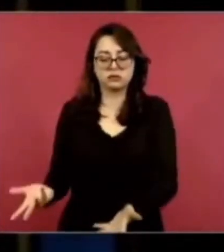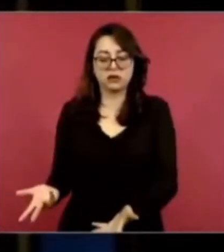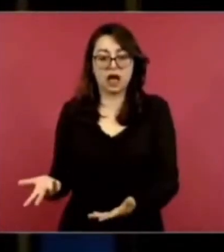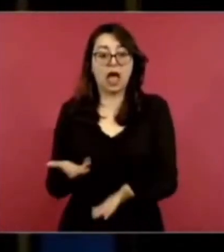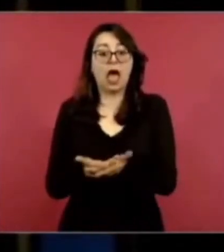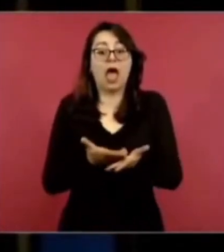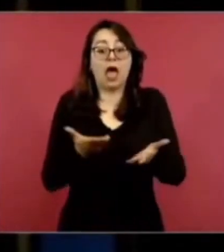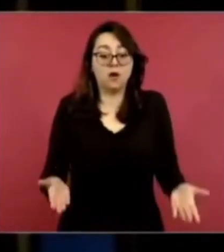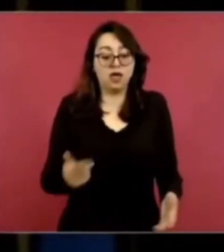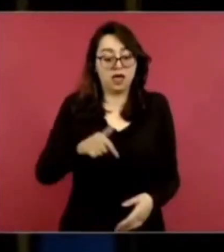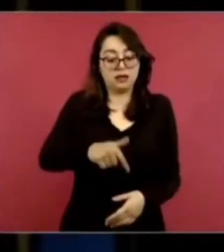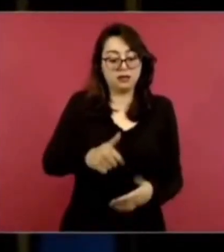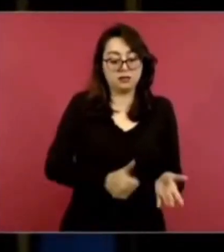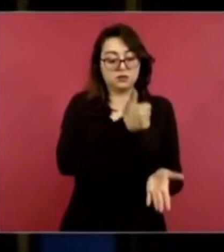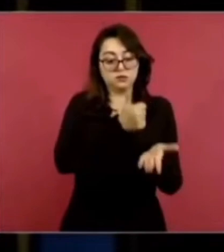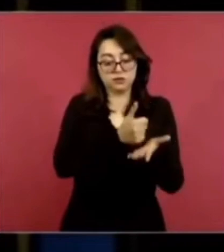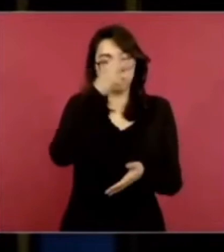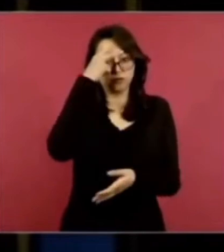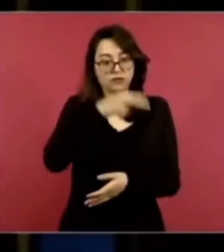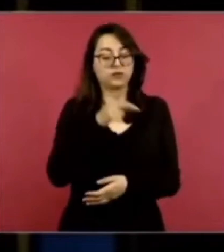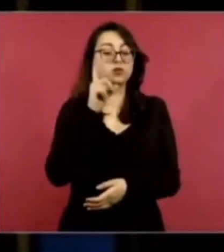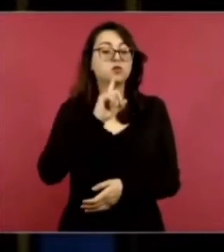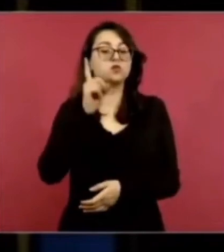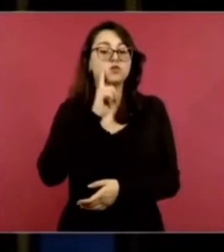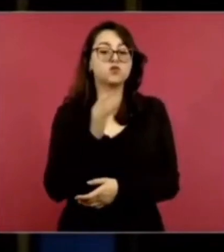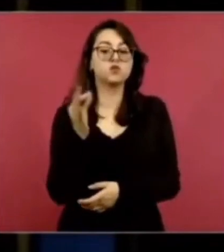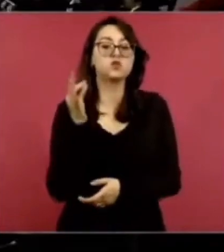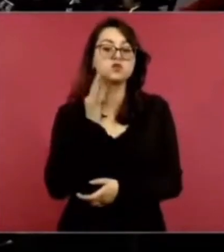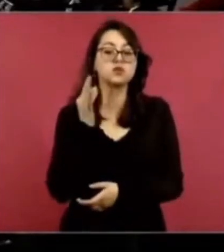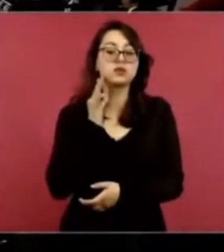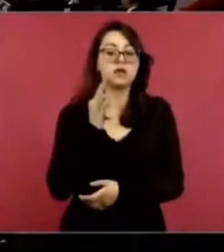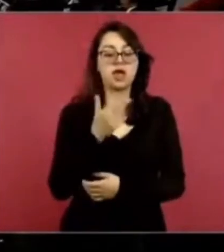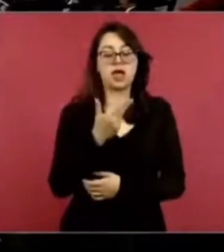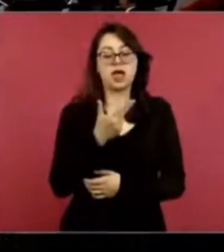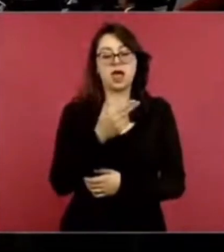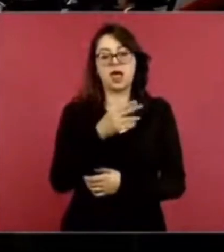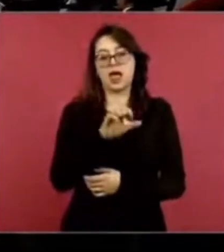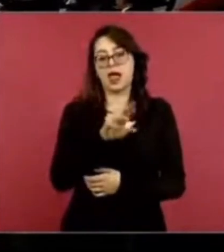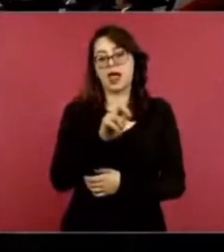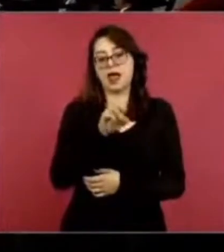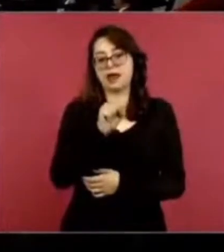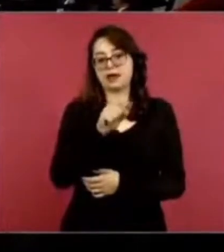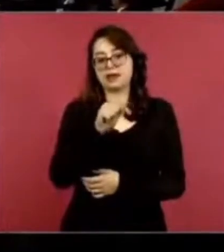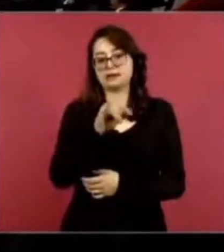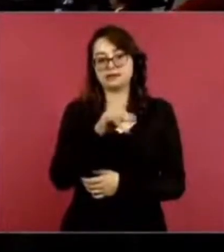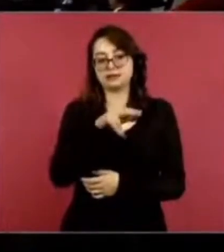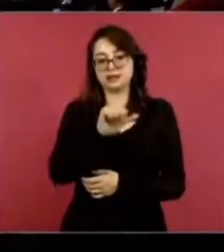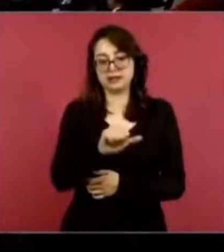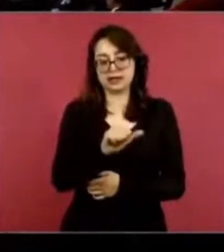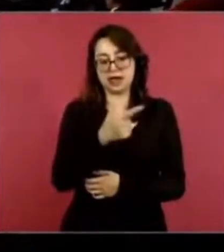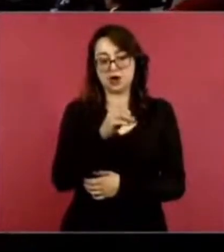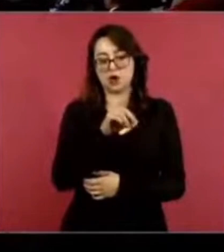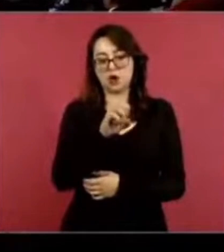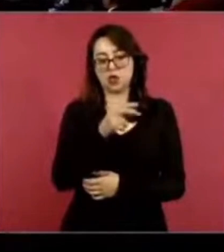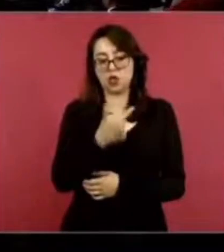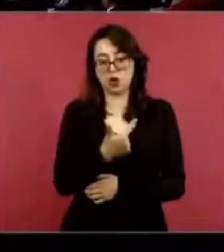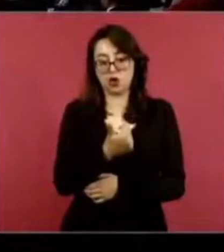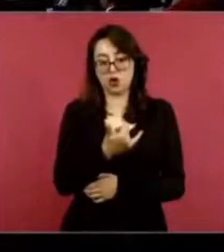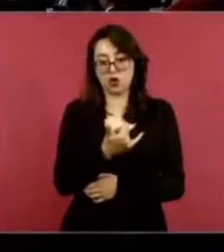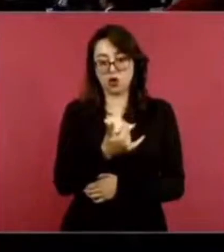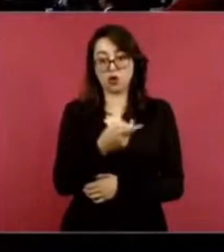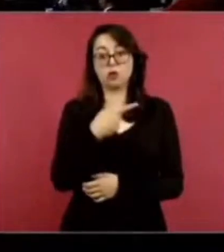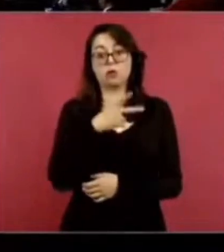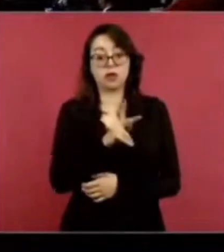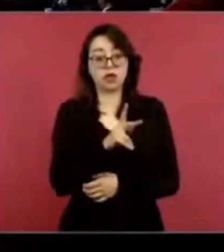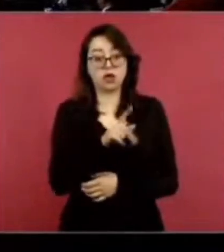medida, tiene éxitos en muchos temas, pero la ratificación significa que